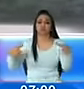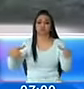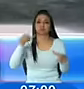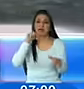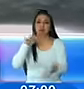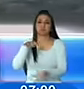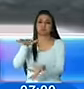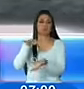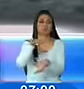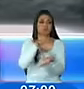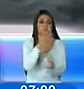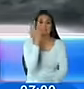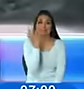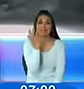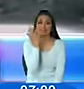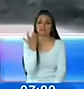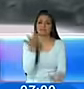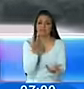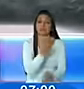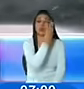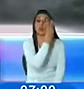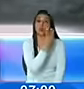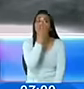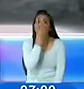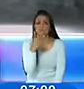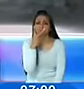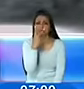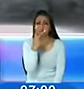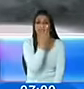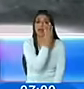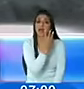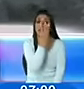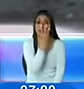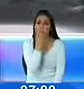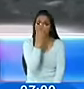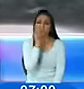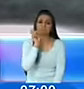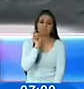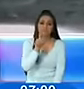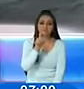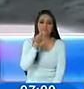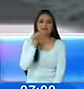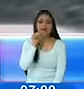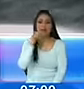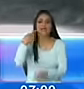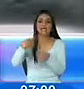sitios específicos, entrando a la página web, se los puede ver, la página web